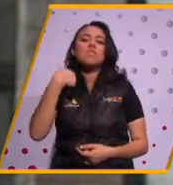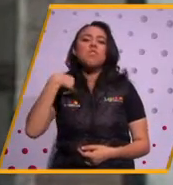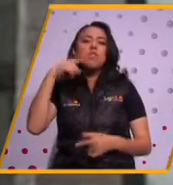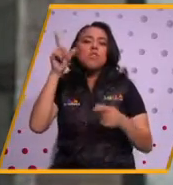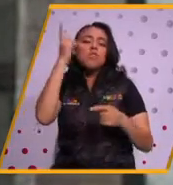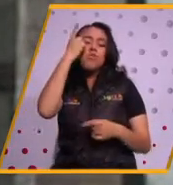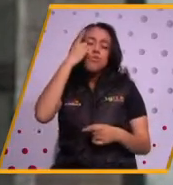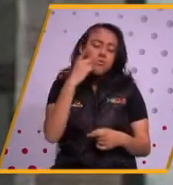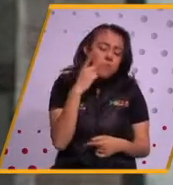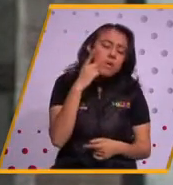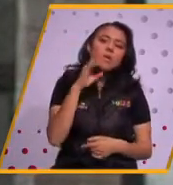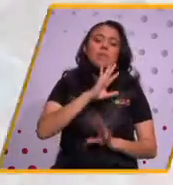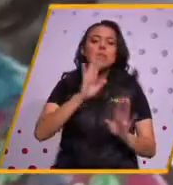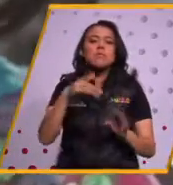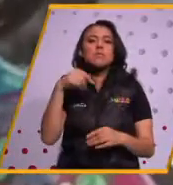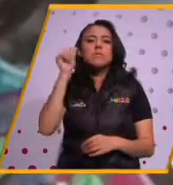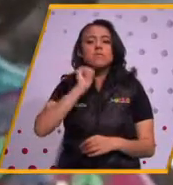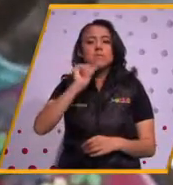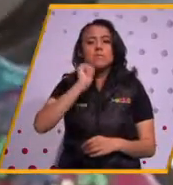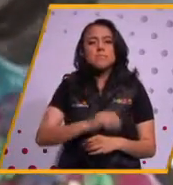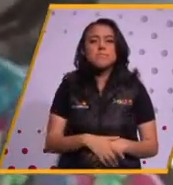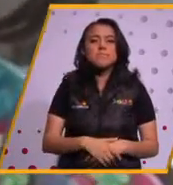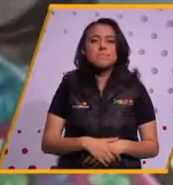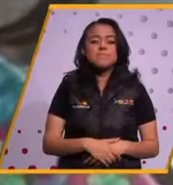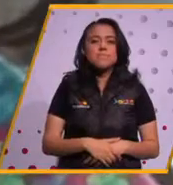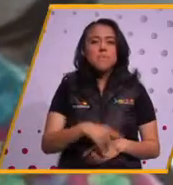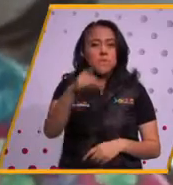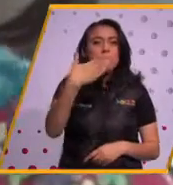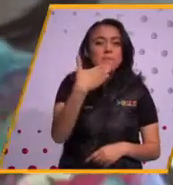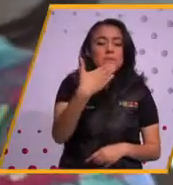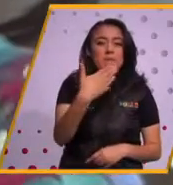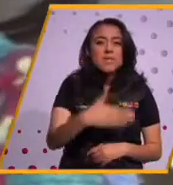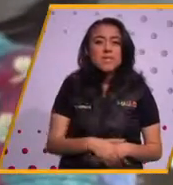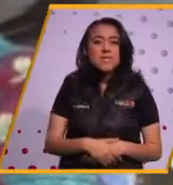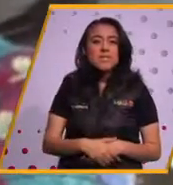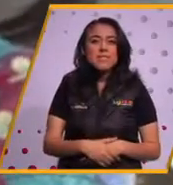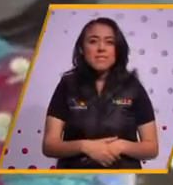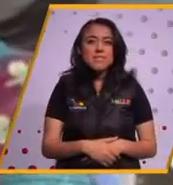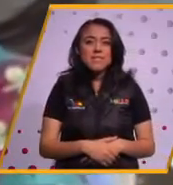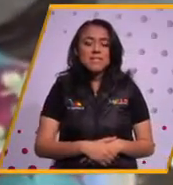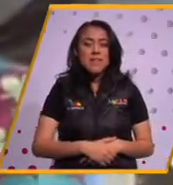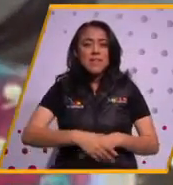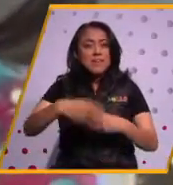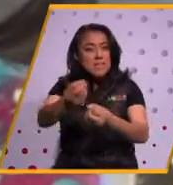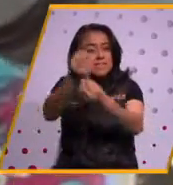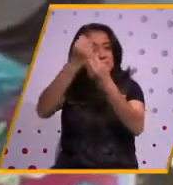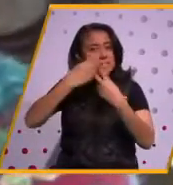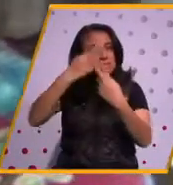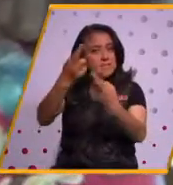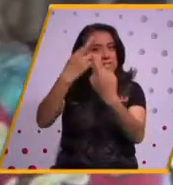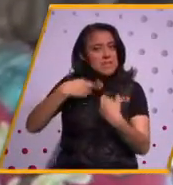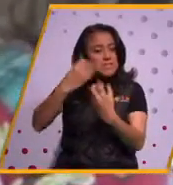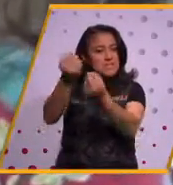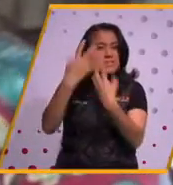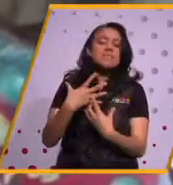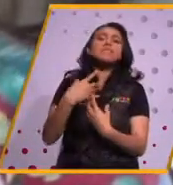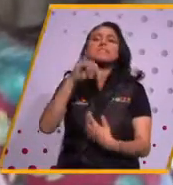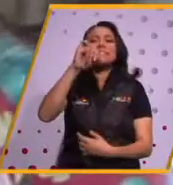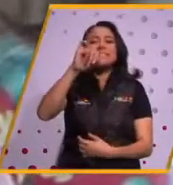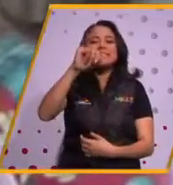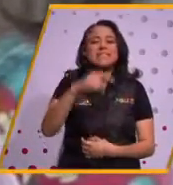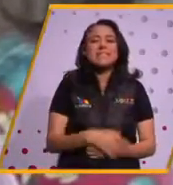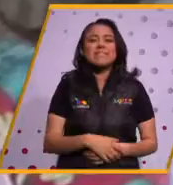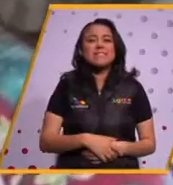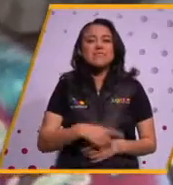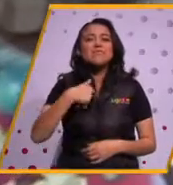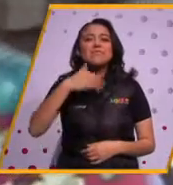ese día para que te lo traigan? Sí. ¿Estás bien? Entonces, ¿te van a traer este regalo a los Reyes? ¿Sí? Sí. ¿Qué es lo